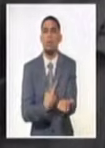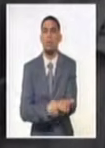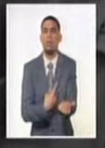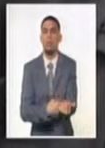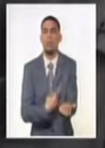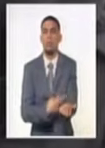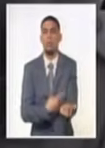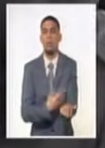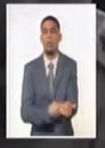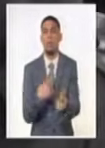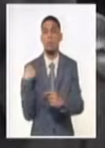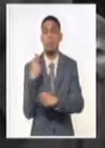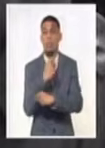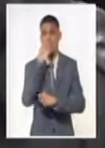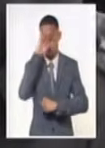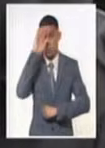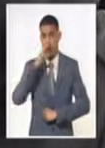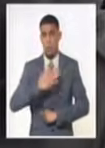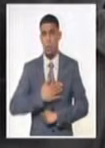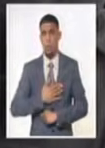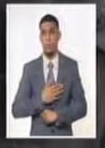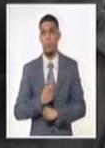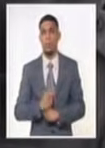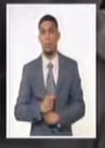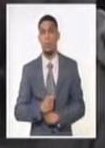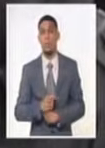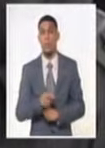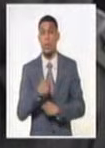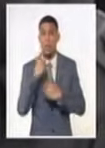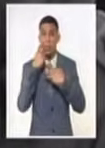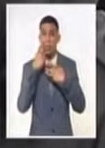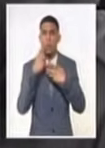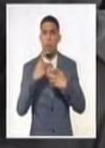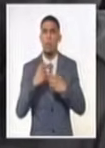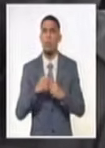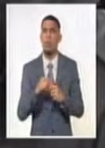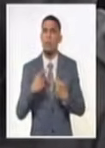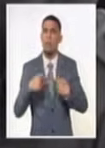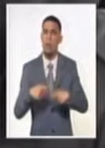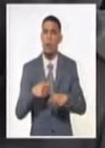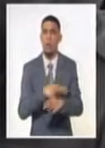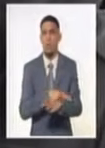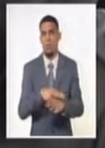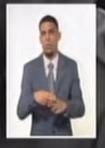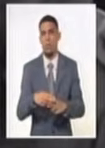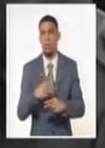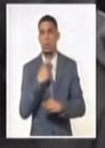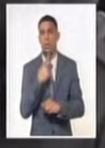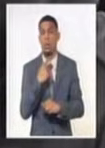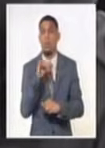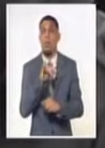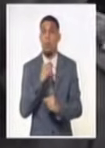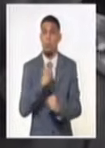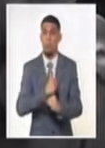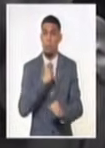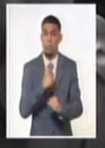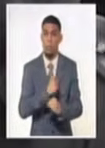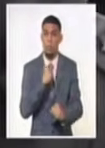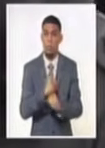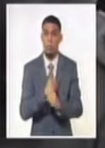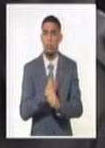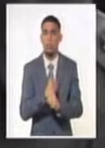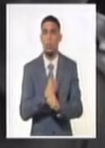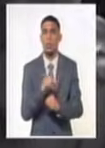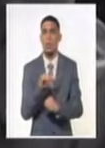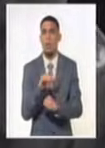cubano. Conocer esas tradiciones es un deber histórico y trabajar por estar a la altura de